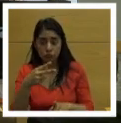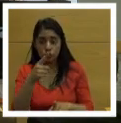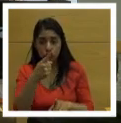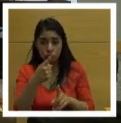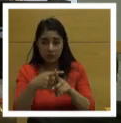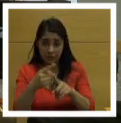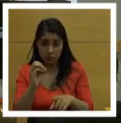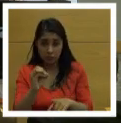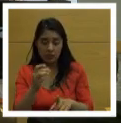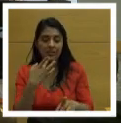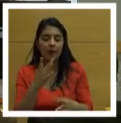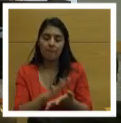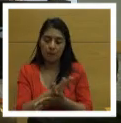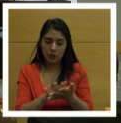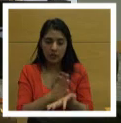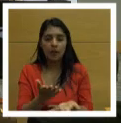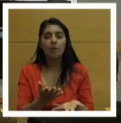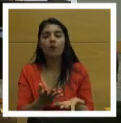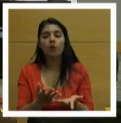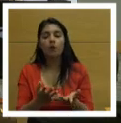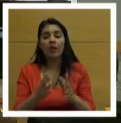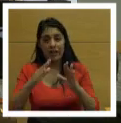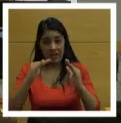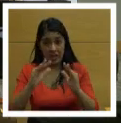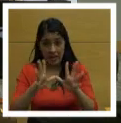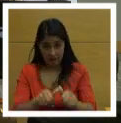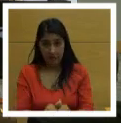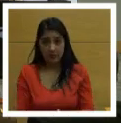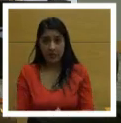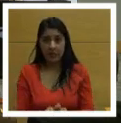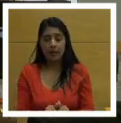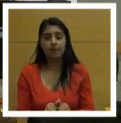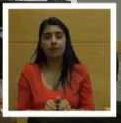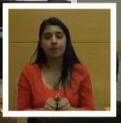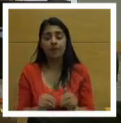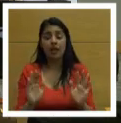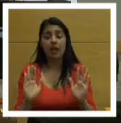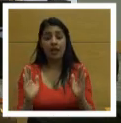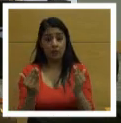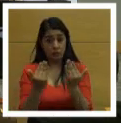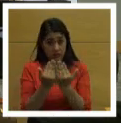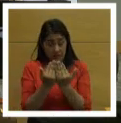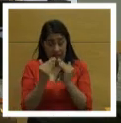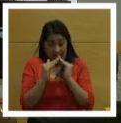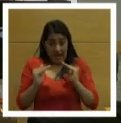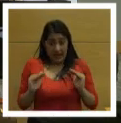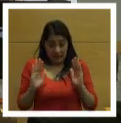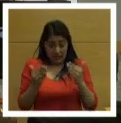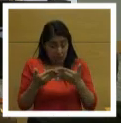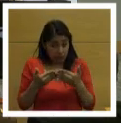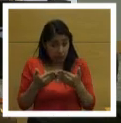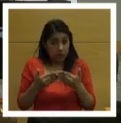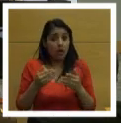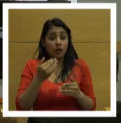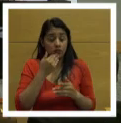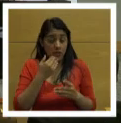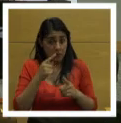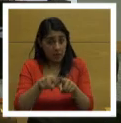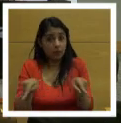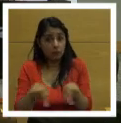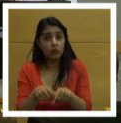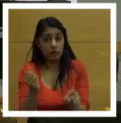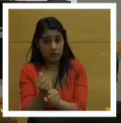diversas formas, como lo son en el seno de las familias, a puertas cerradas al interior del hogar, en los espacios de